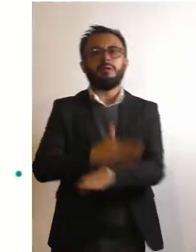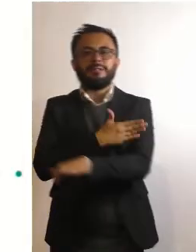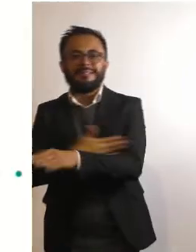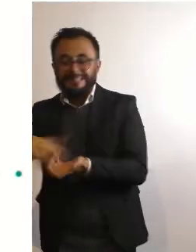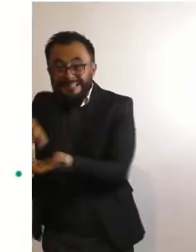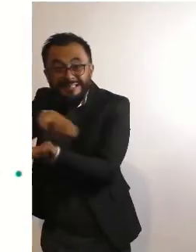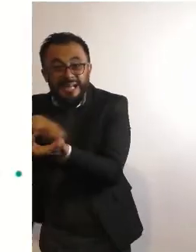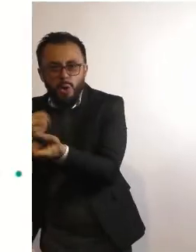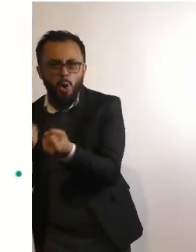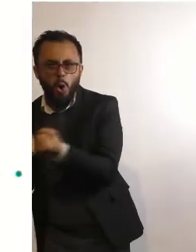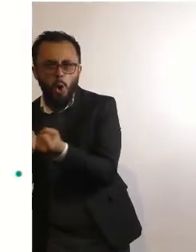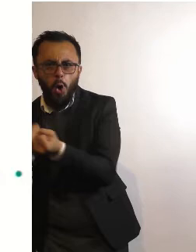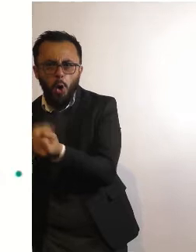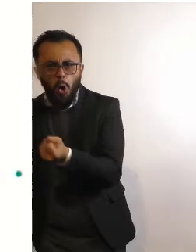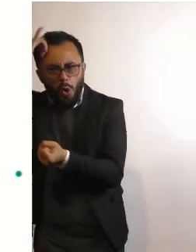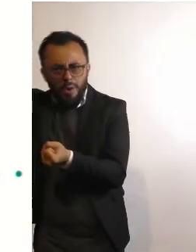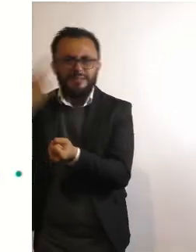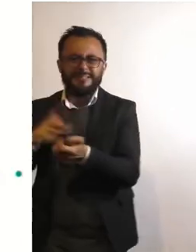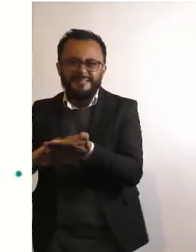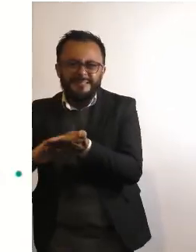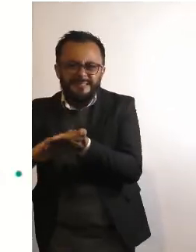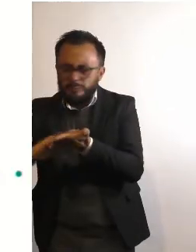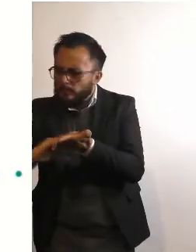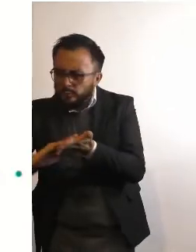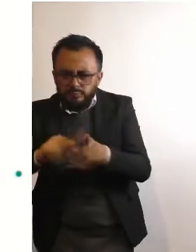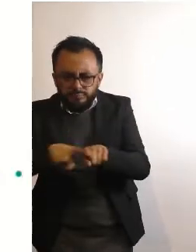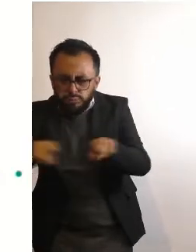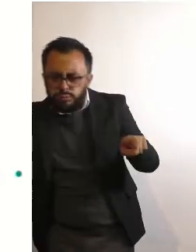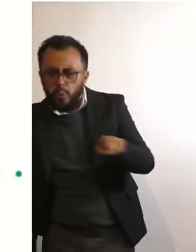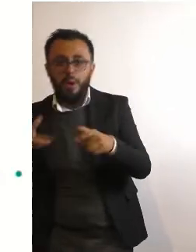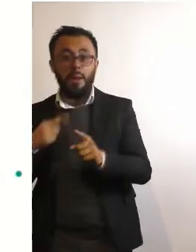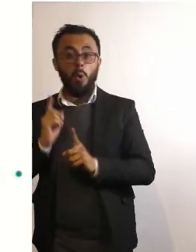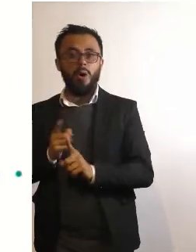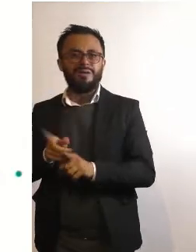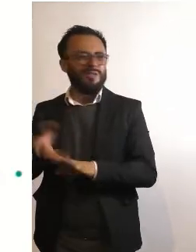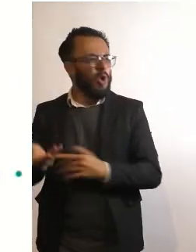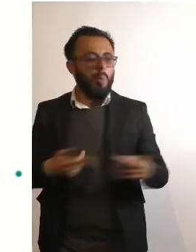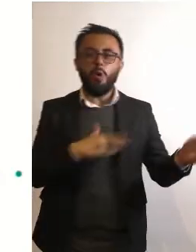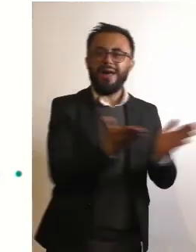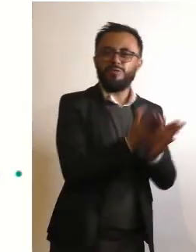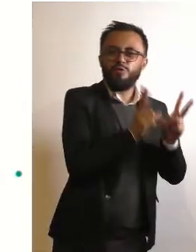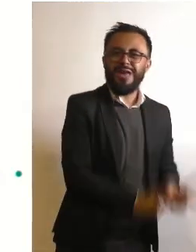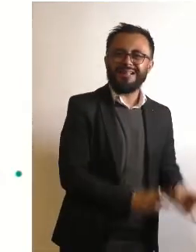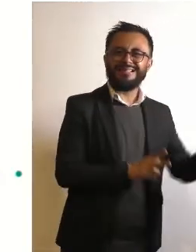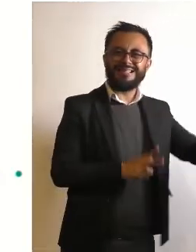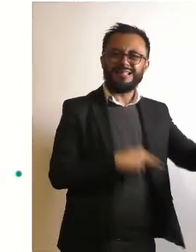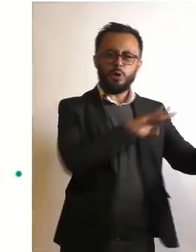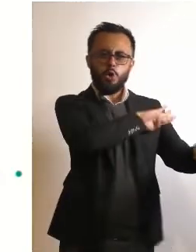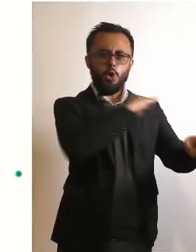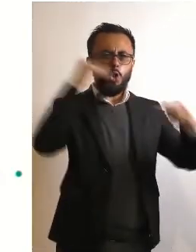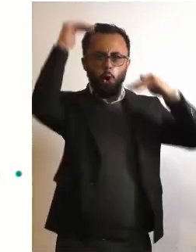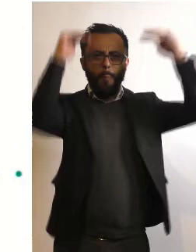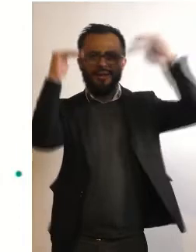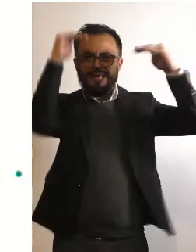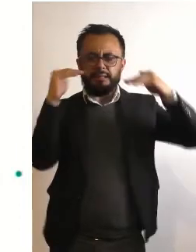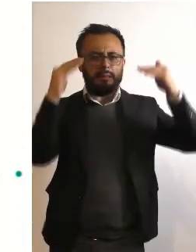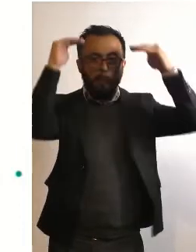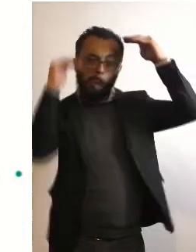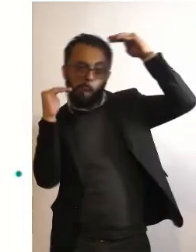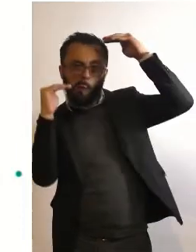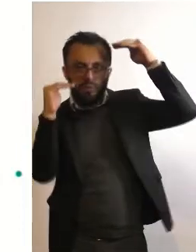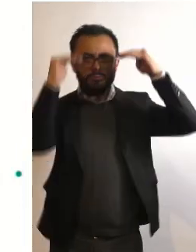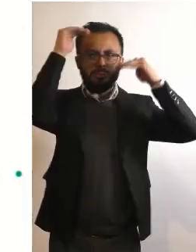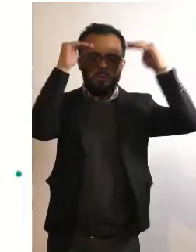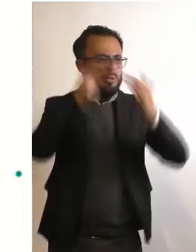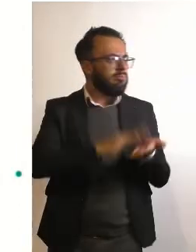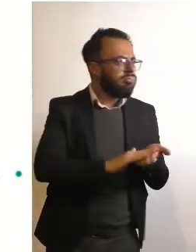de apoyos académicos, fortaleciendo así las competencias de nuestros estudiantes y apoyándose en